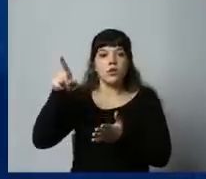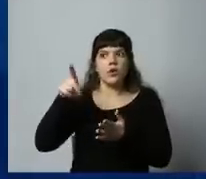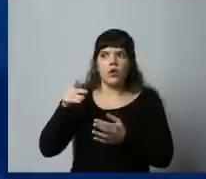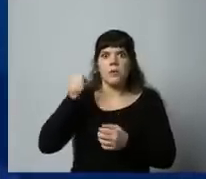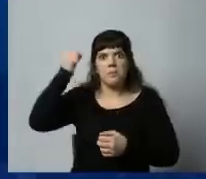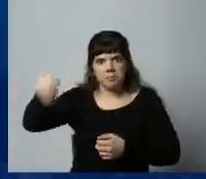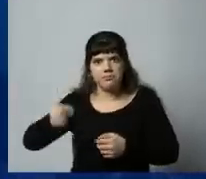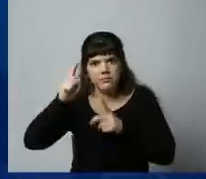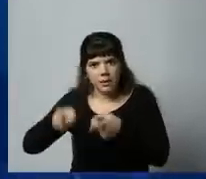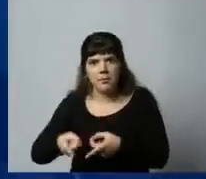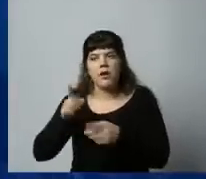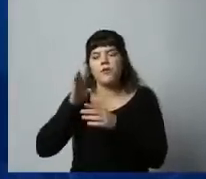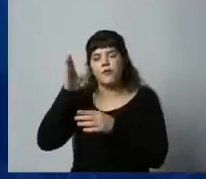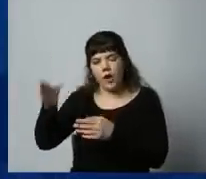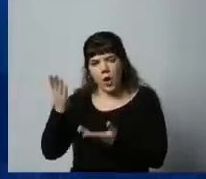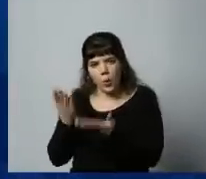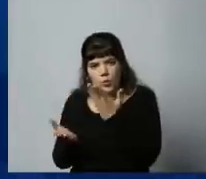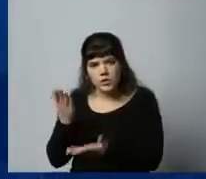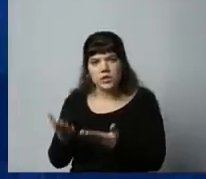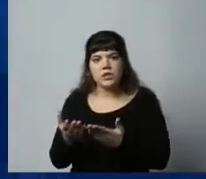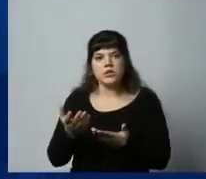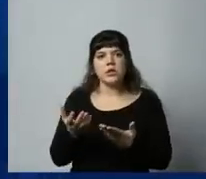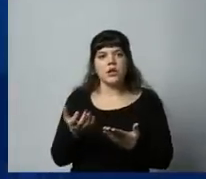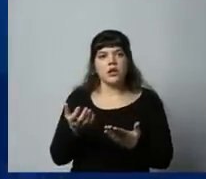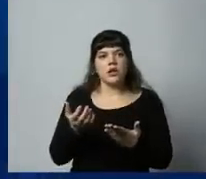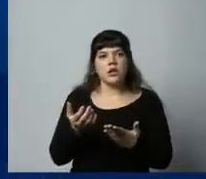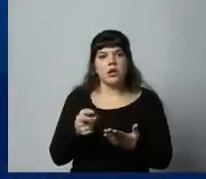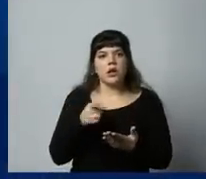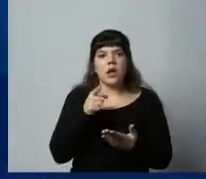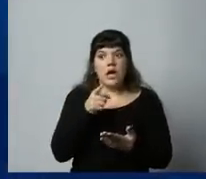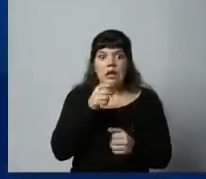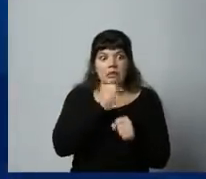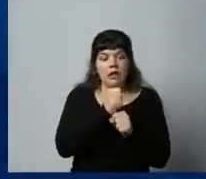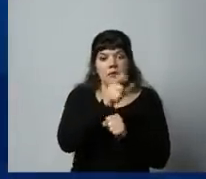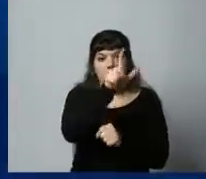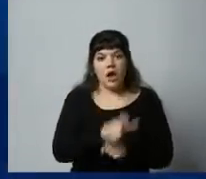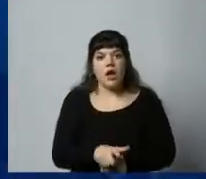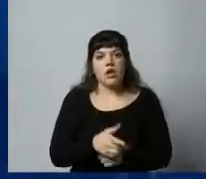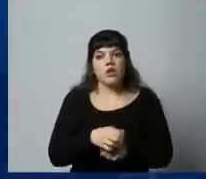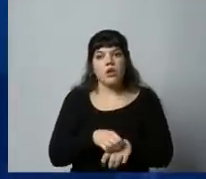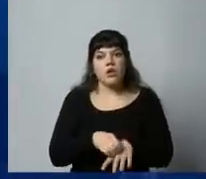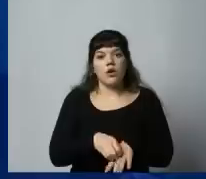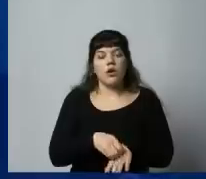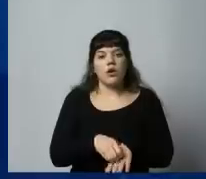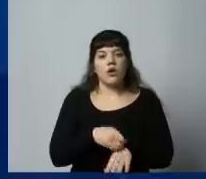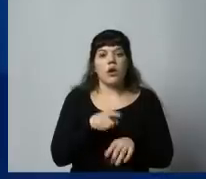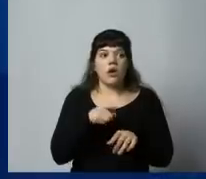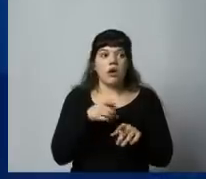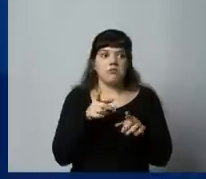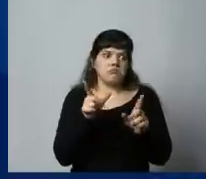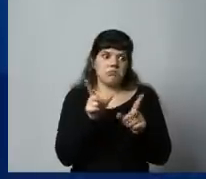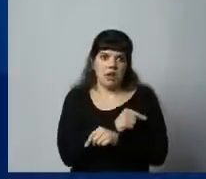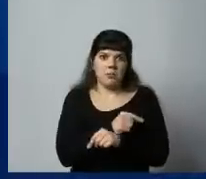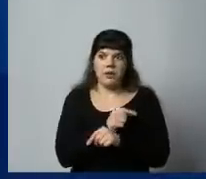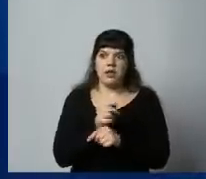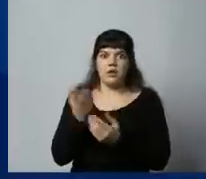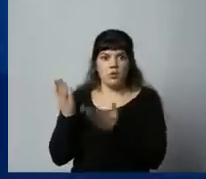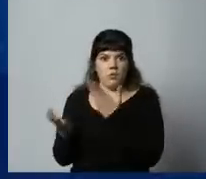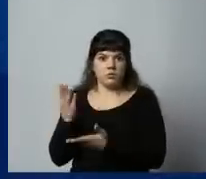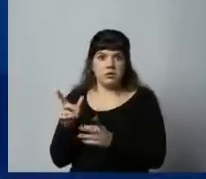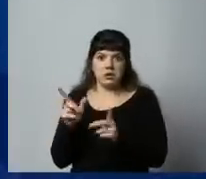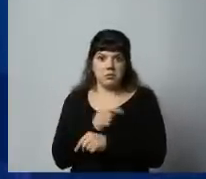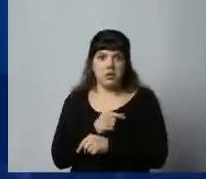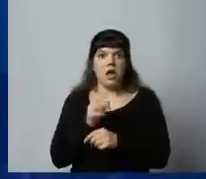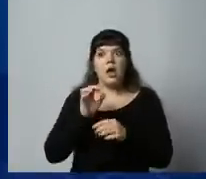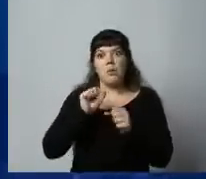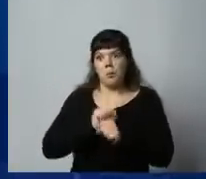eso llegó a la justicia ese ese trabajador finalmente luego del proceso judicial llegó a un acuerdo